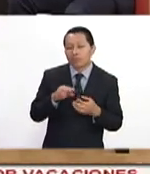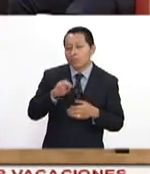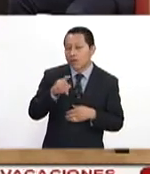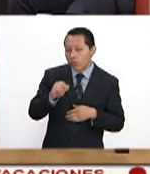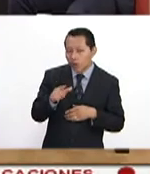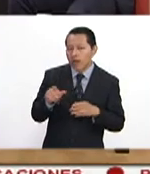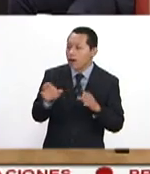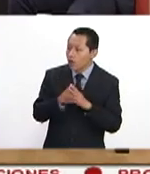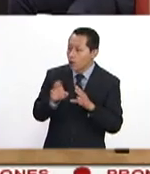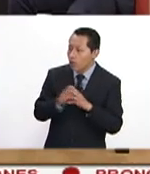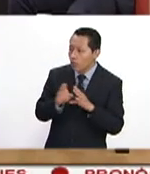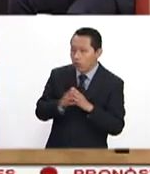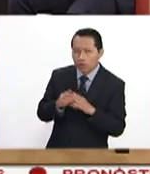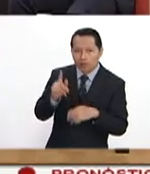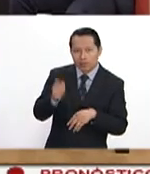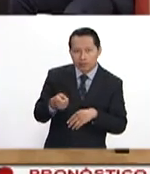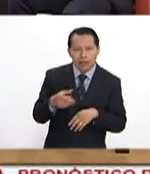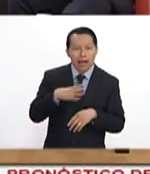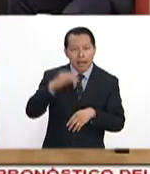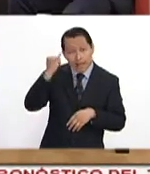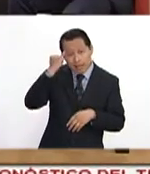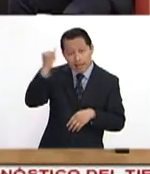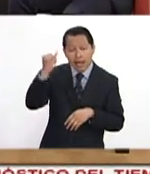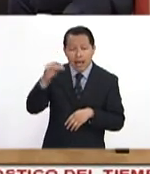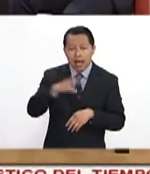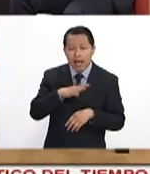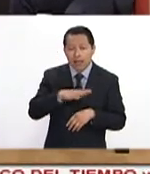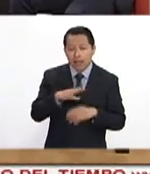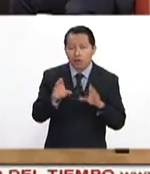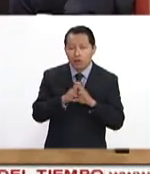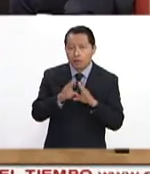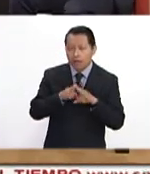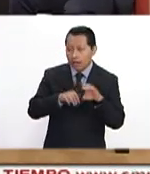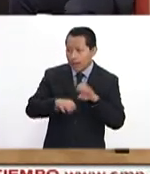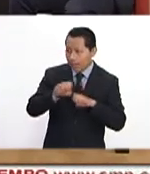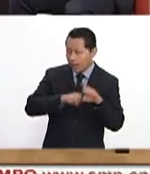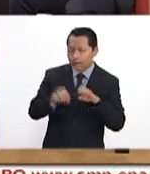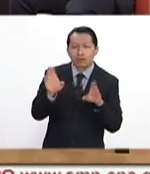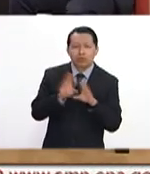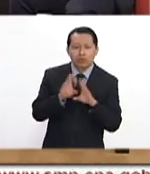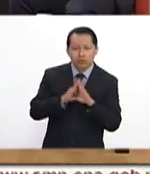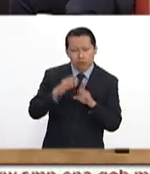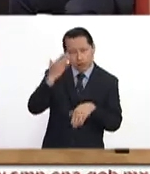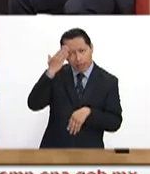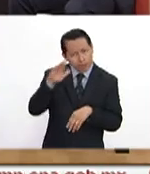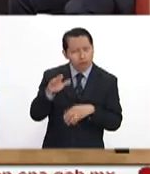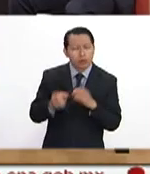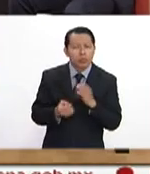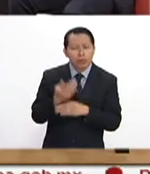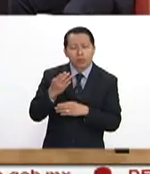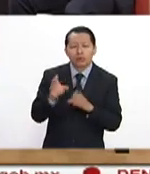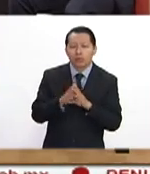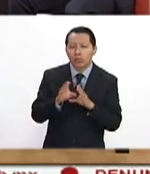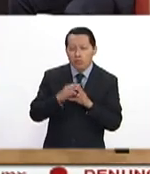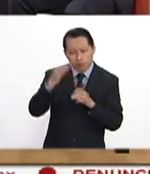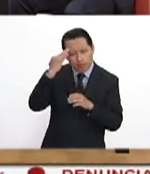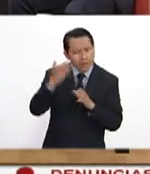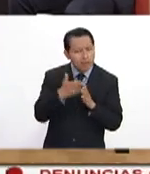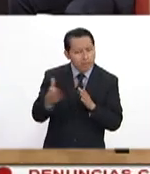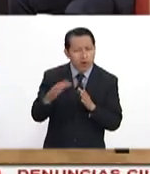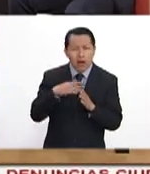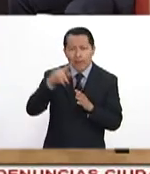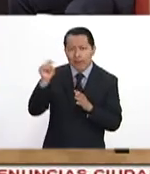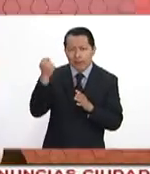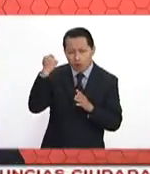cómo se ideó este tipo de empresa? Porque sabemos que estamos en nuevos tiempos, ¿no? Donde